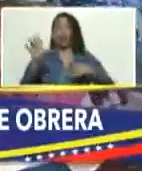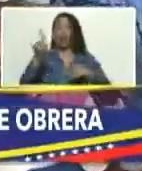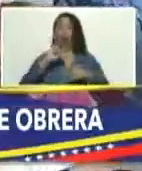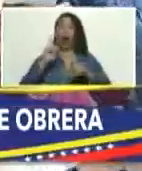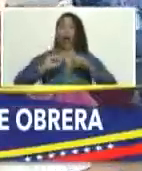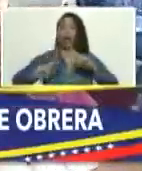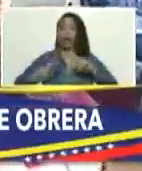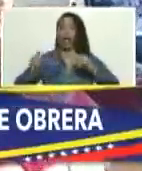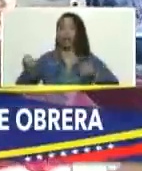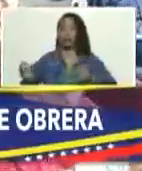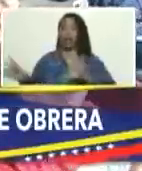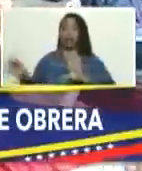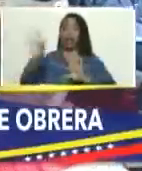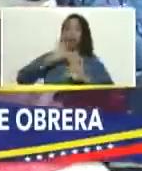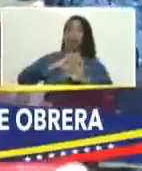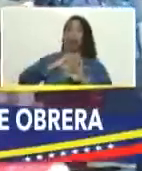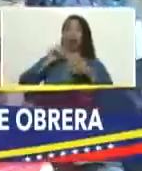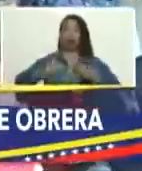Nos emocionaste.